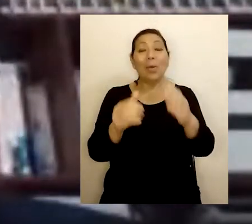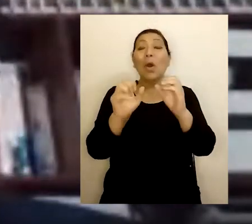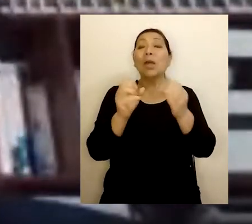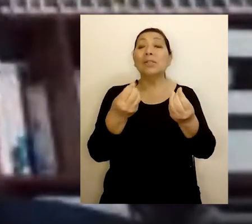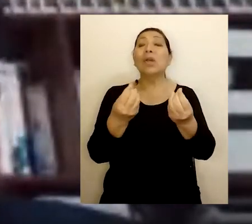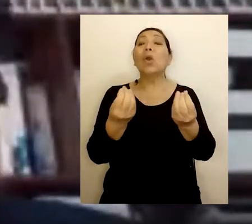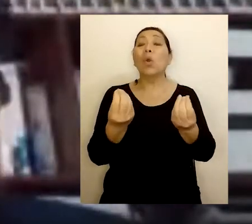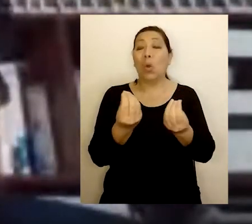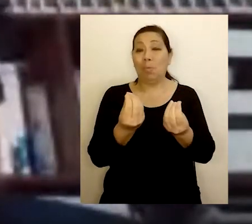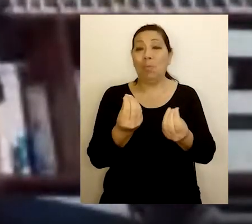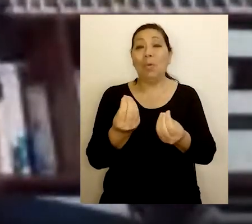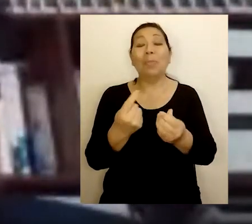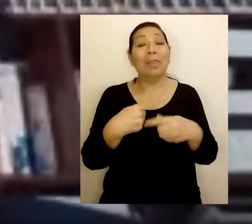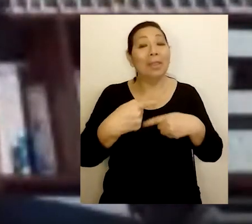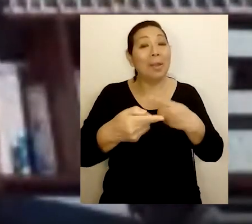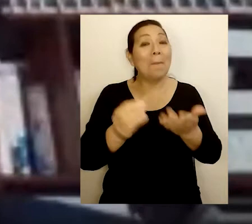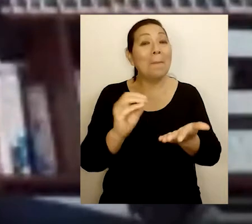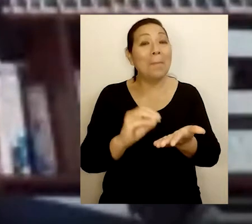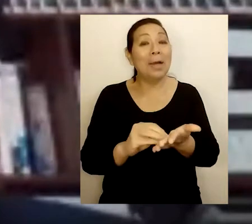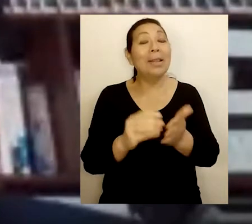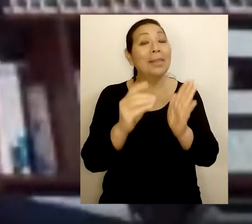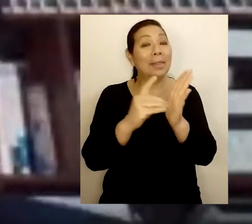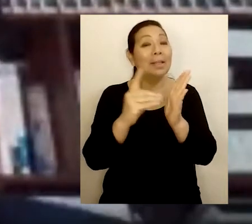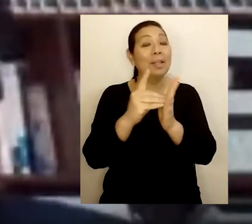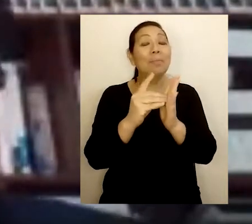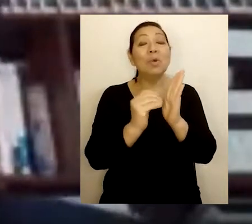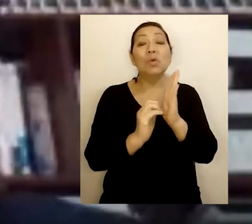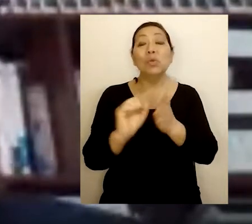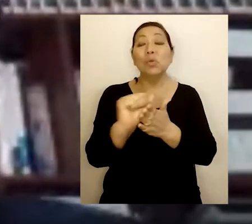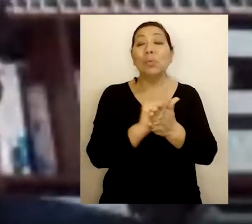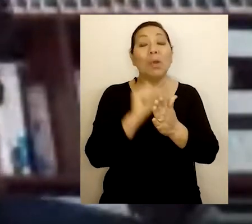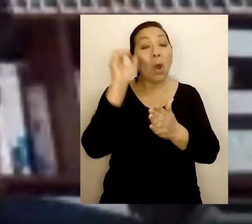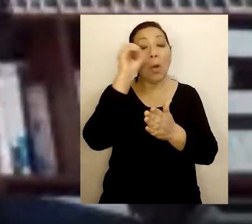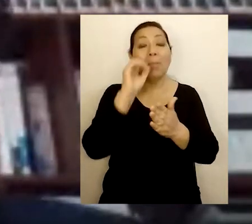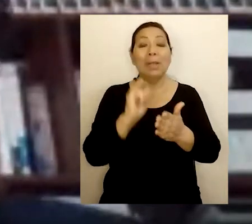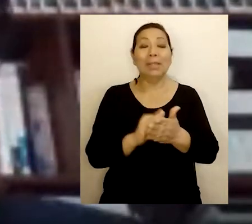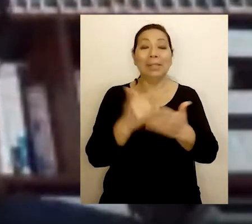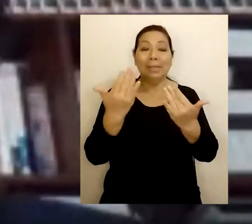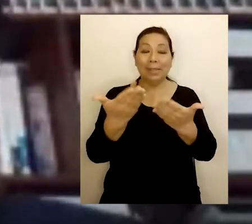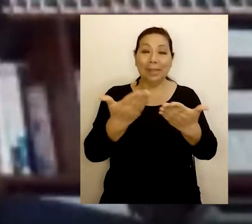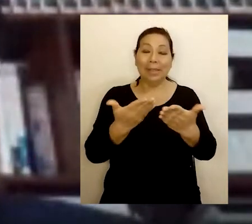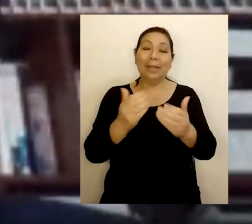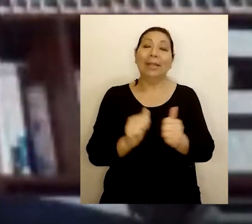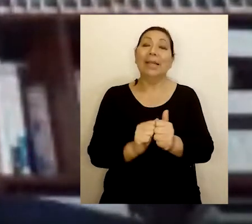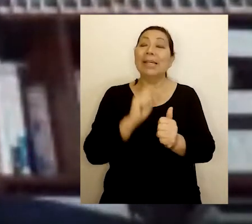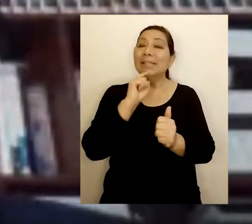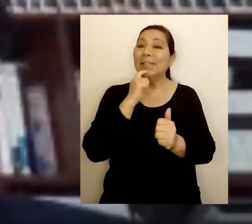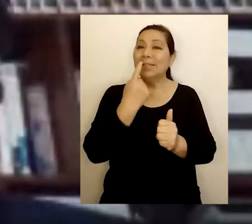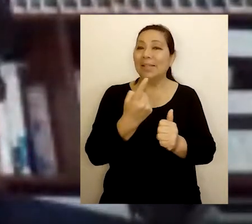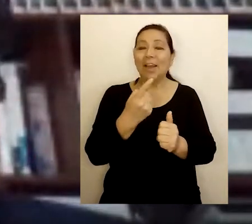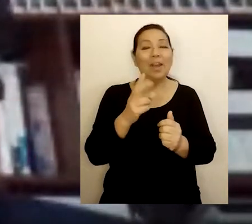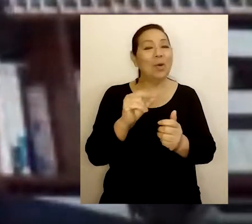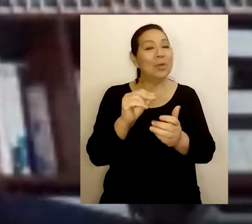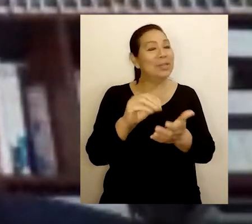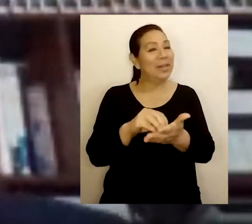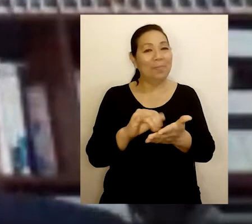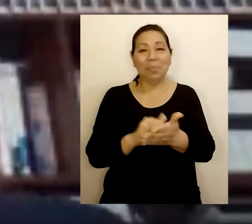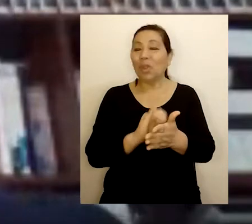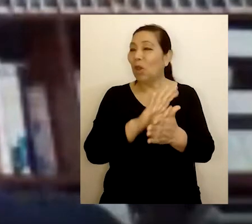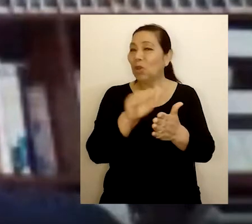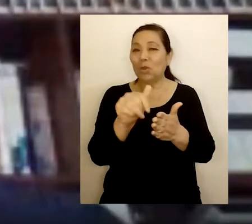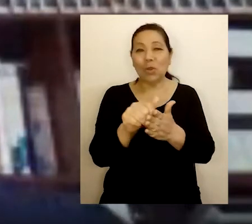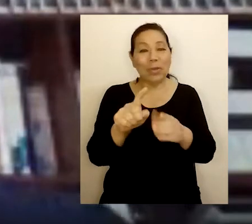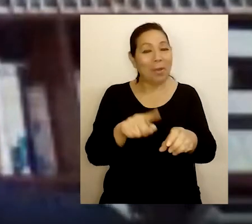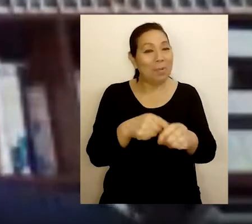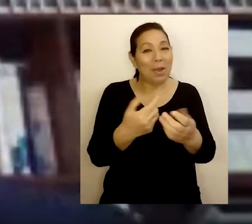así como sin haberse corrido traslado el dictamen supremo que opinaba dicha cuestión previa sea declarada infundada, toda